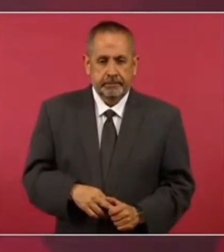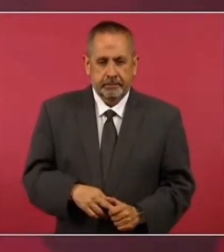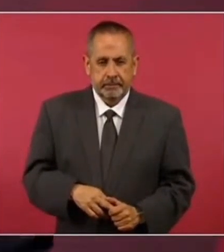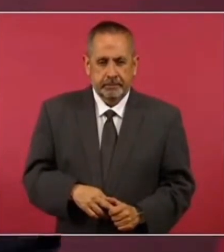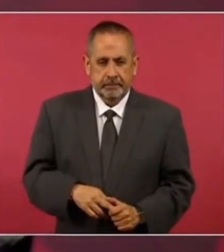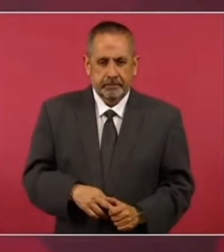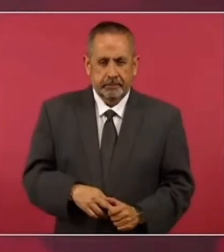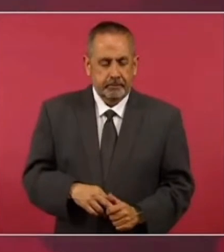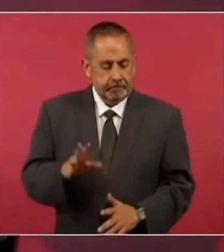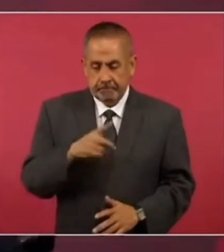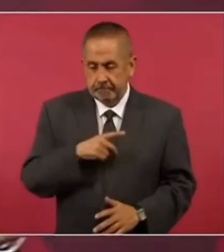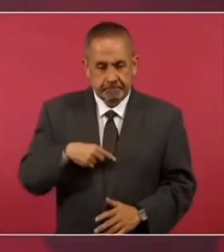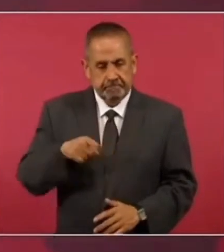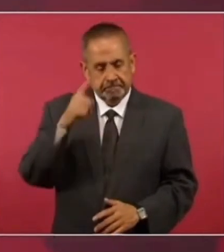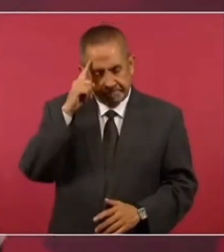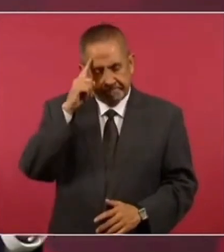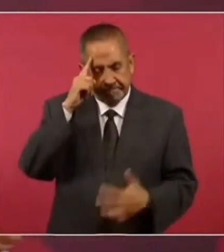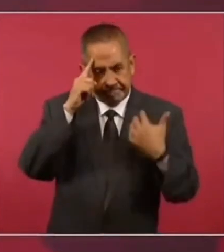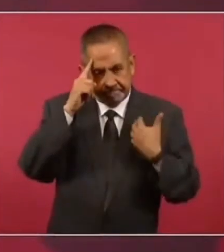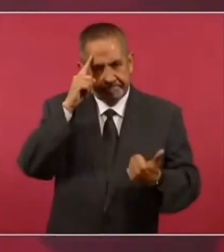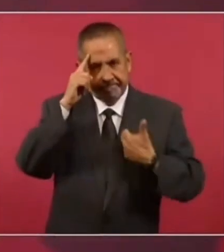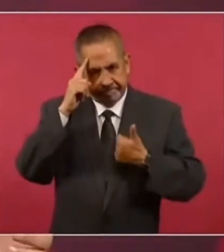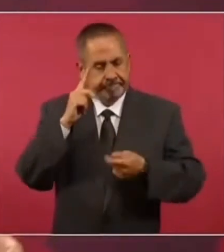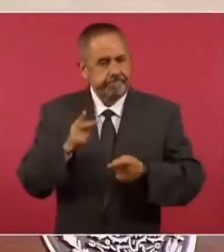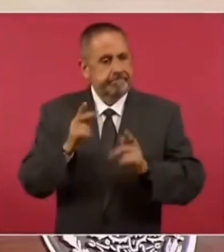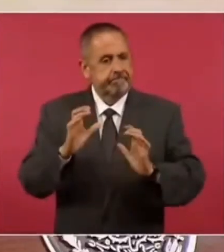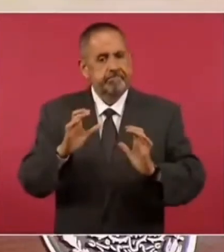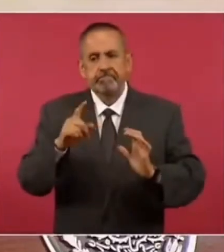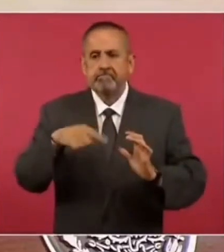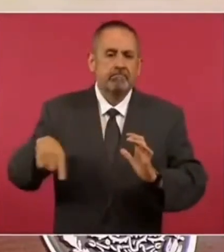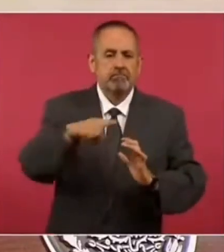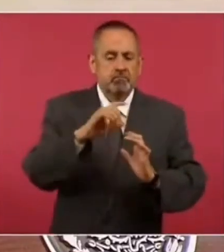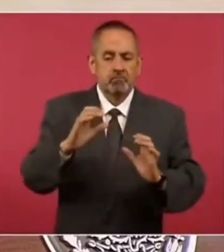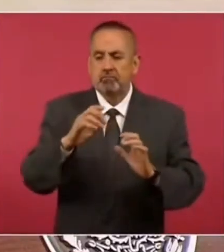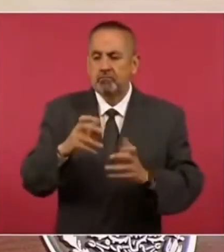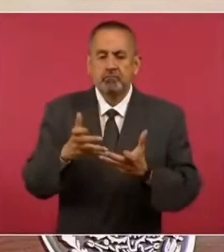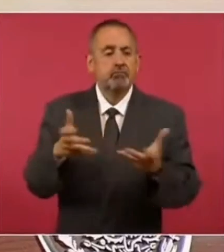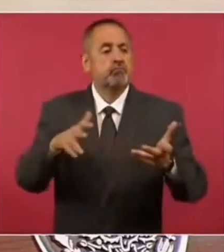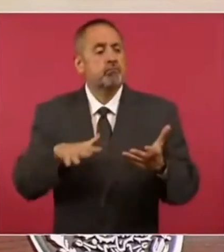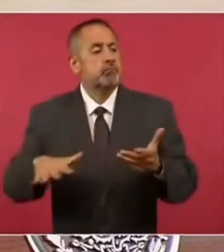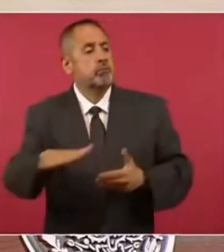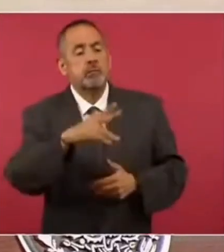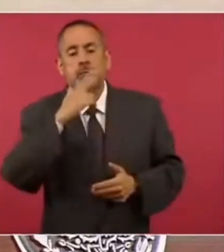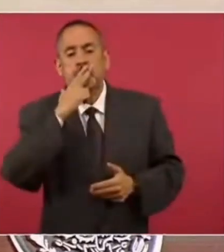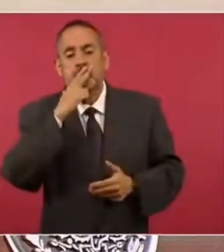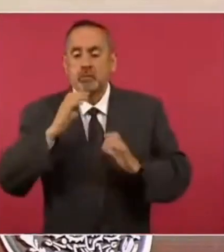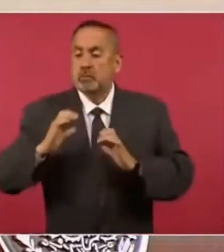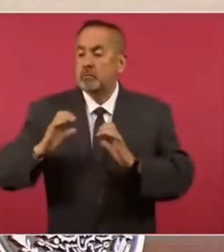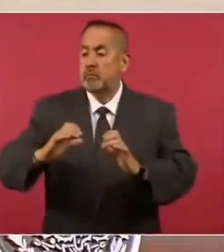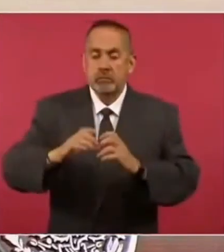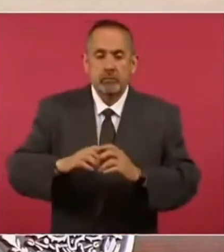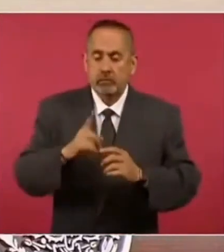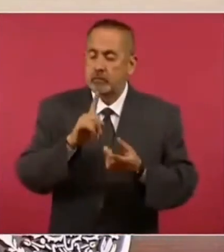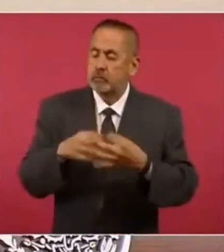Y tienen que ir entendiendo todo esto, cuidar nuestro territorio y cuidar